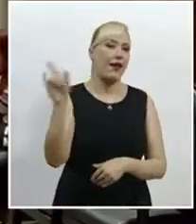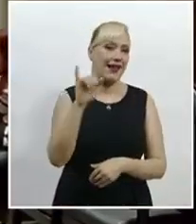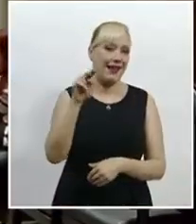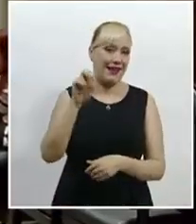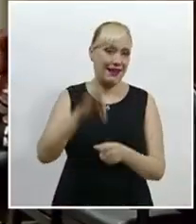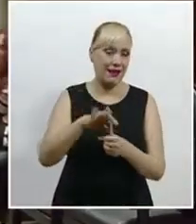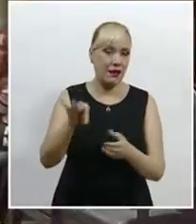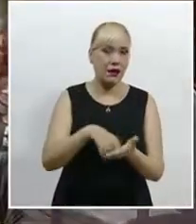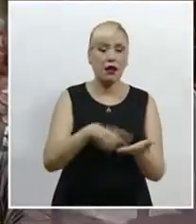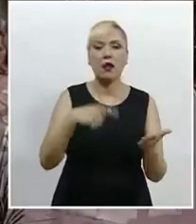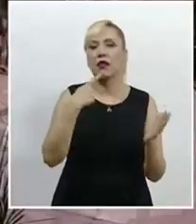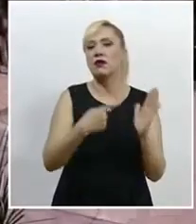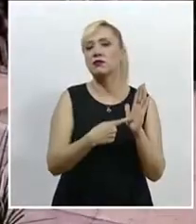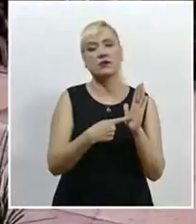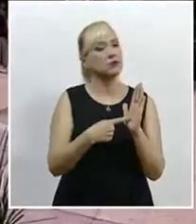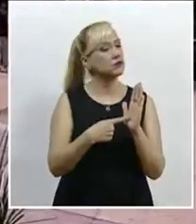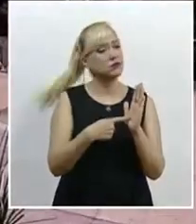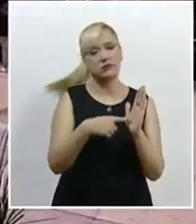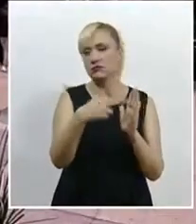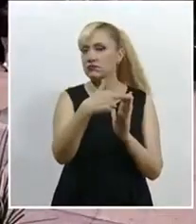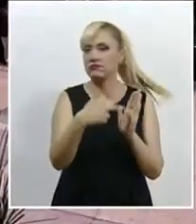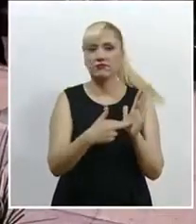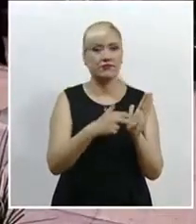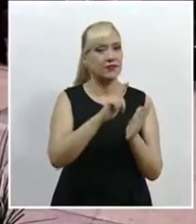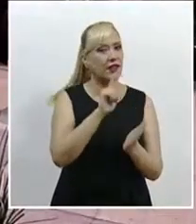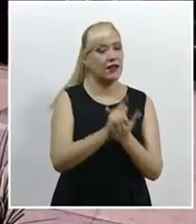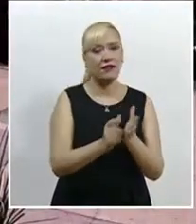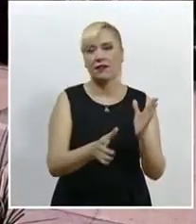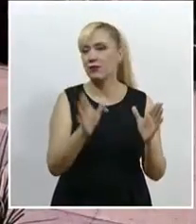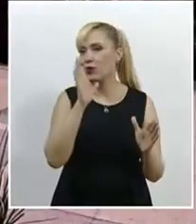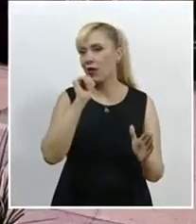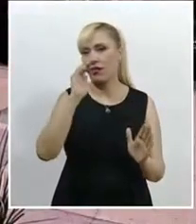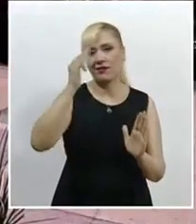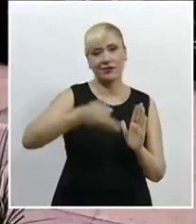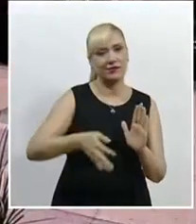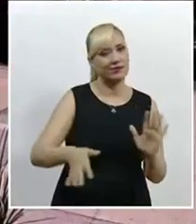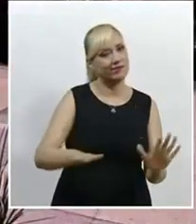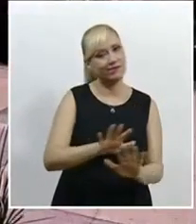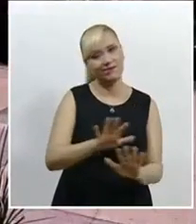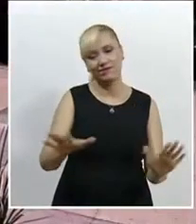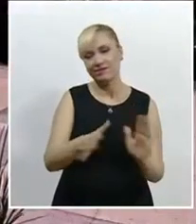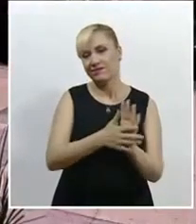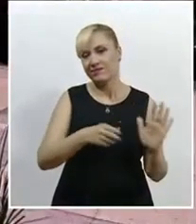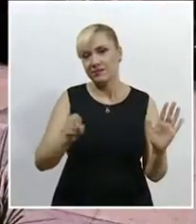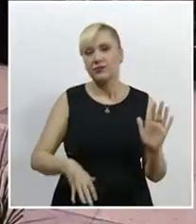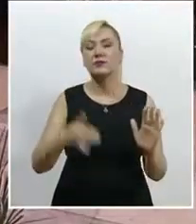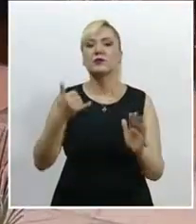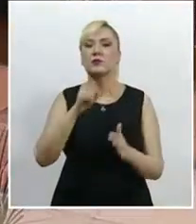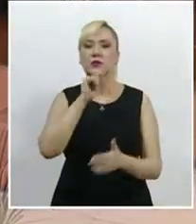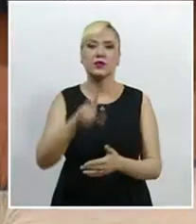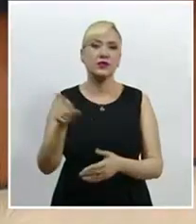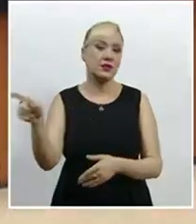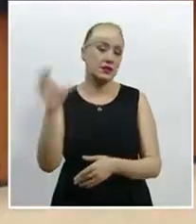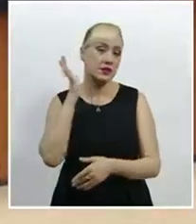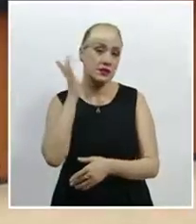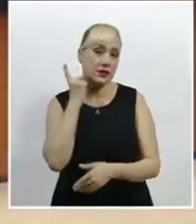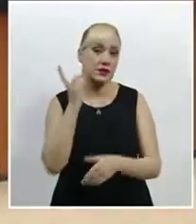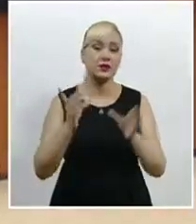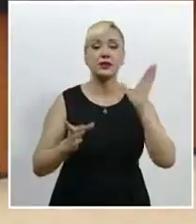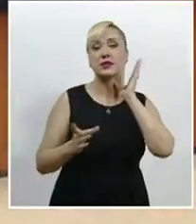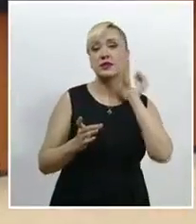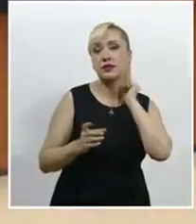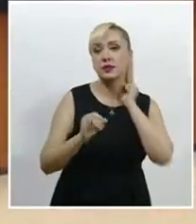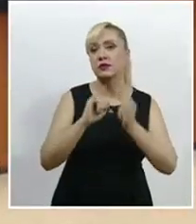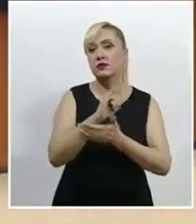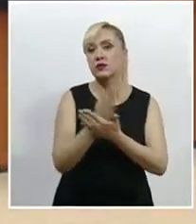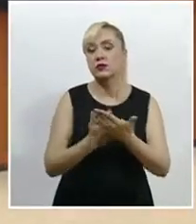que se decretó la suspensión de las normas impugnadas. En este caso, también ya se recibieron los informes de las cámaras de diputados y senadores, así